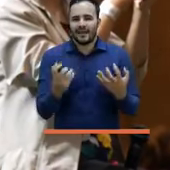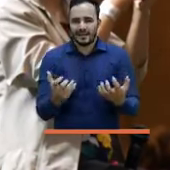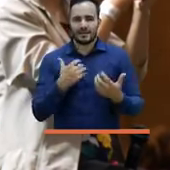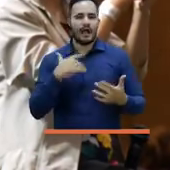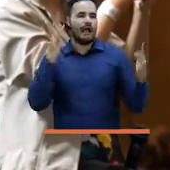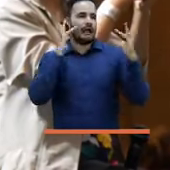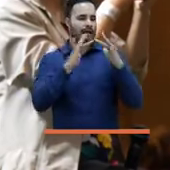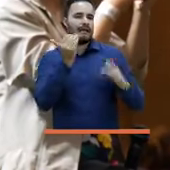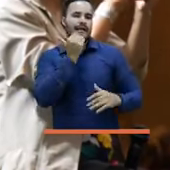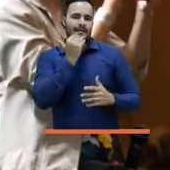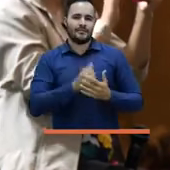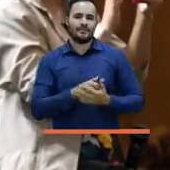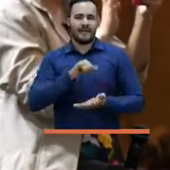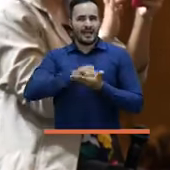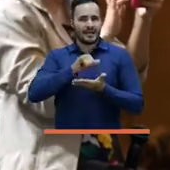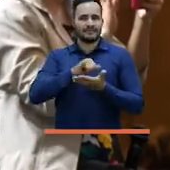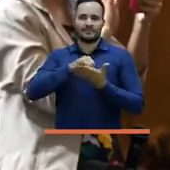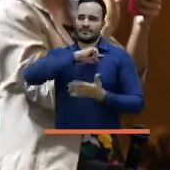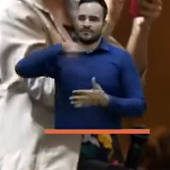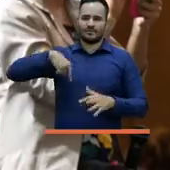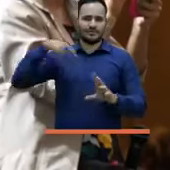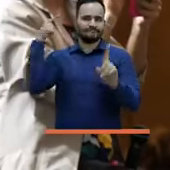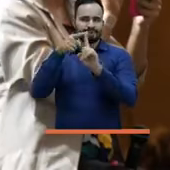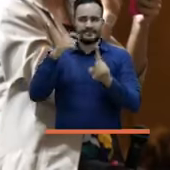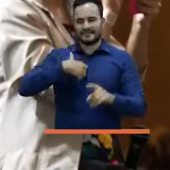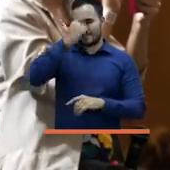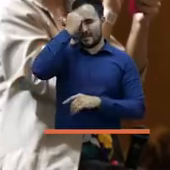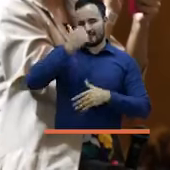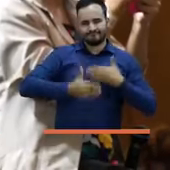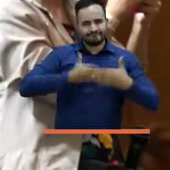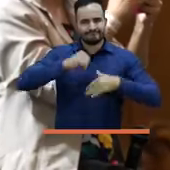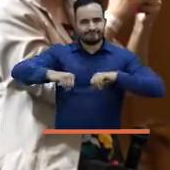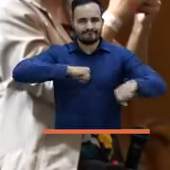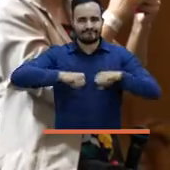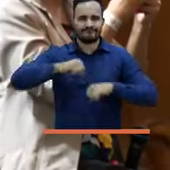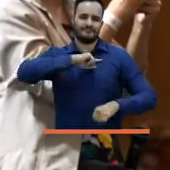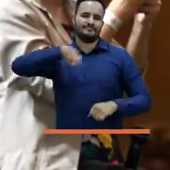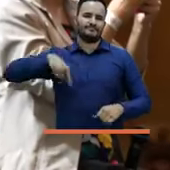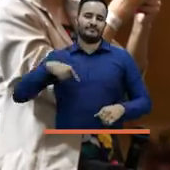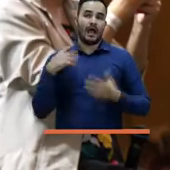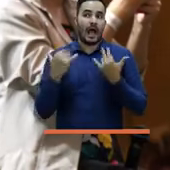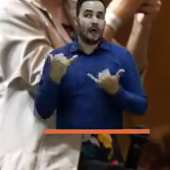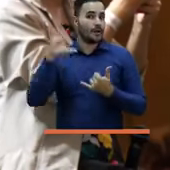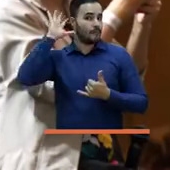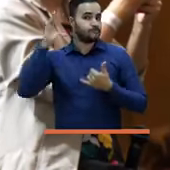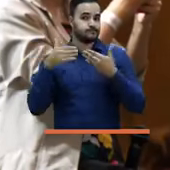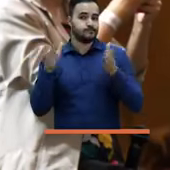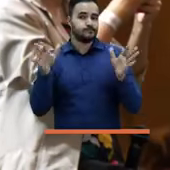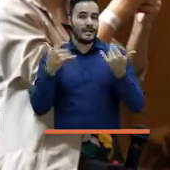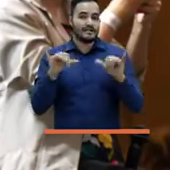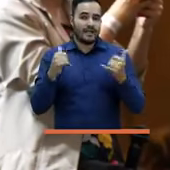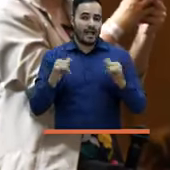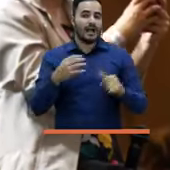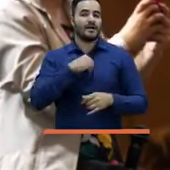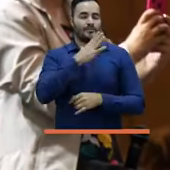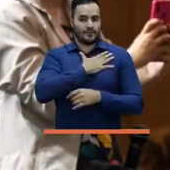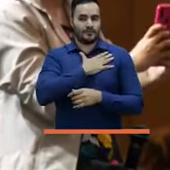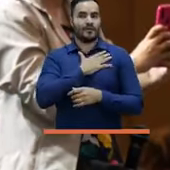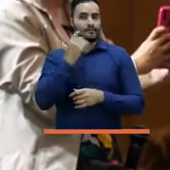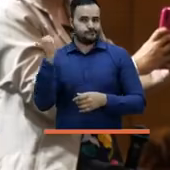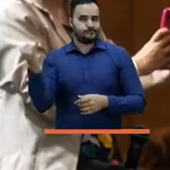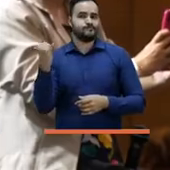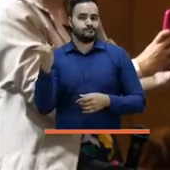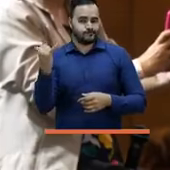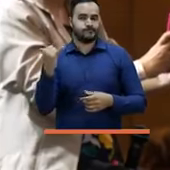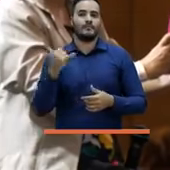esa es una de las acciones fundamentales en este momento incluso están abiertos están abiertas estas oportunidades